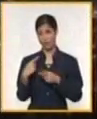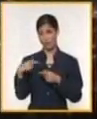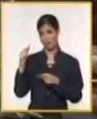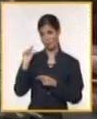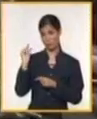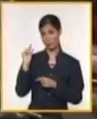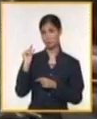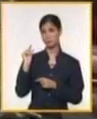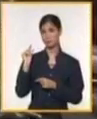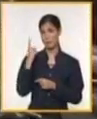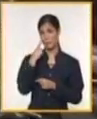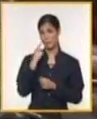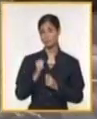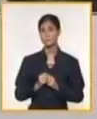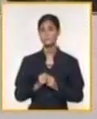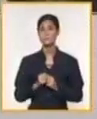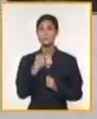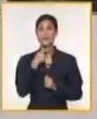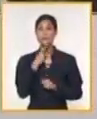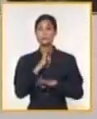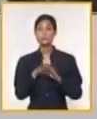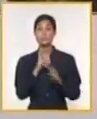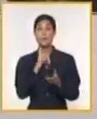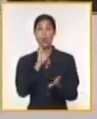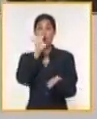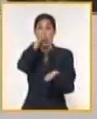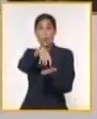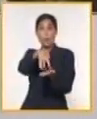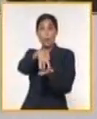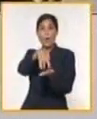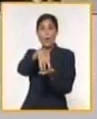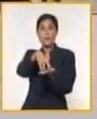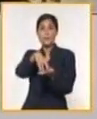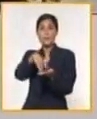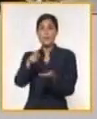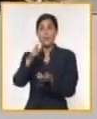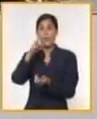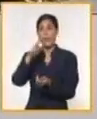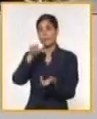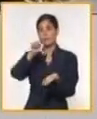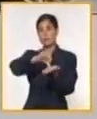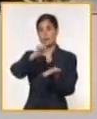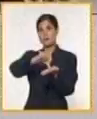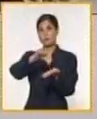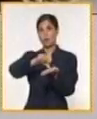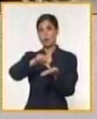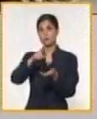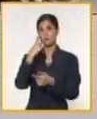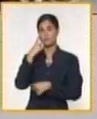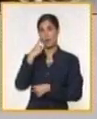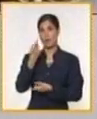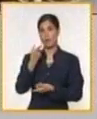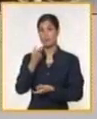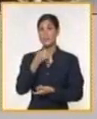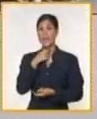decía que la famosa cúpula de hierro era invencible. Bueno, Irán demostró que no. Y veíamos también,